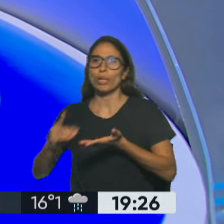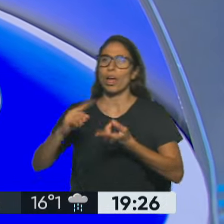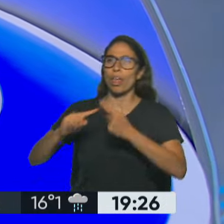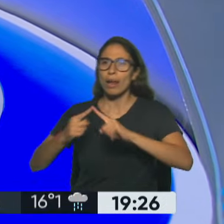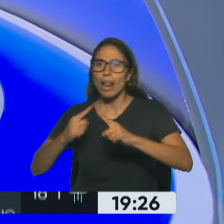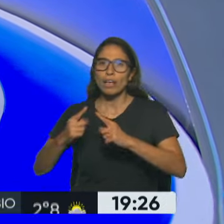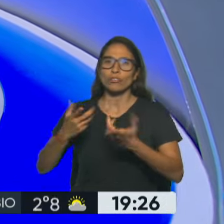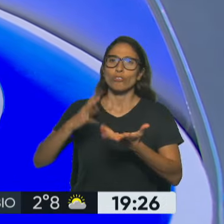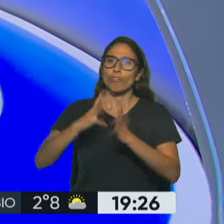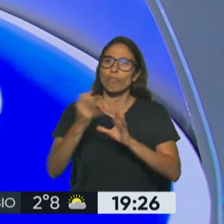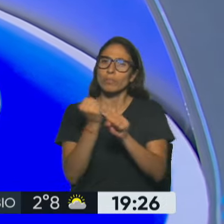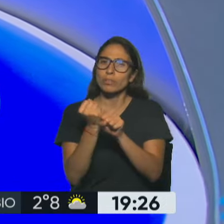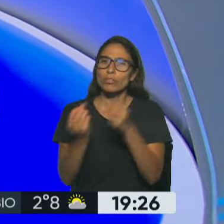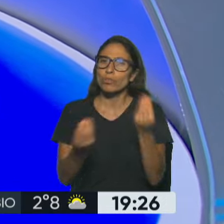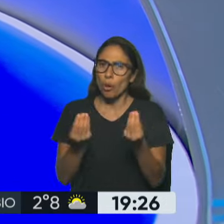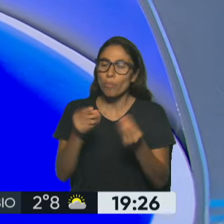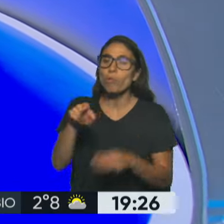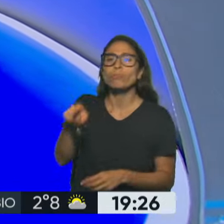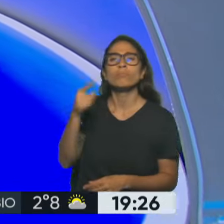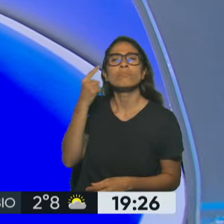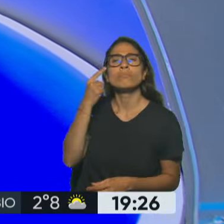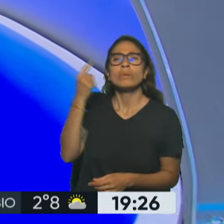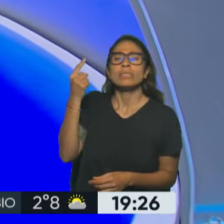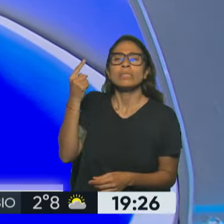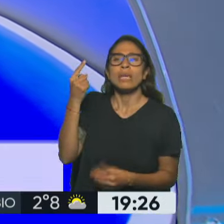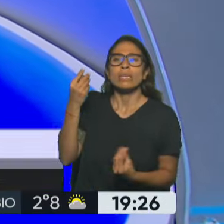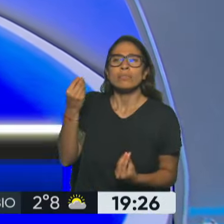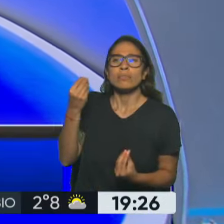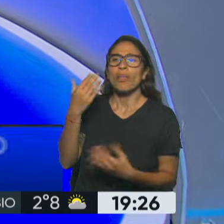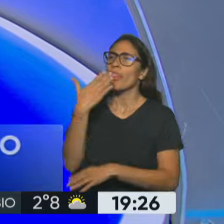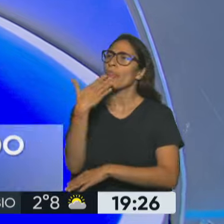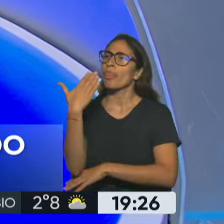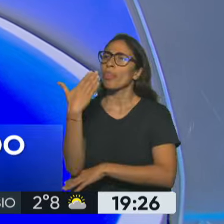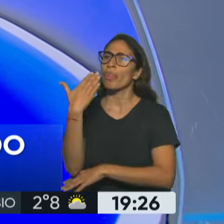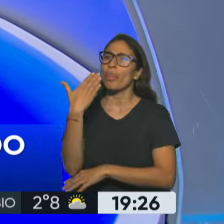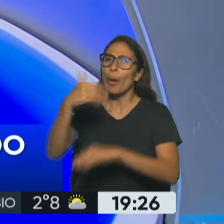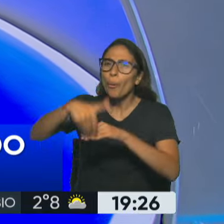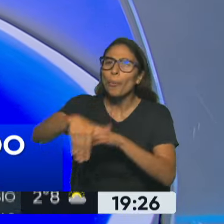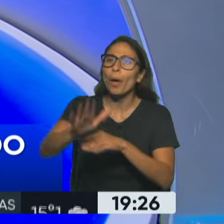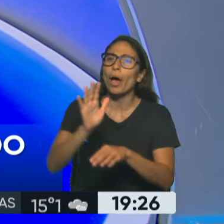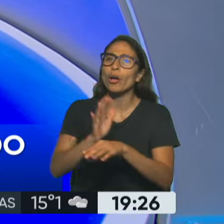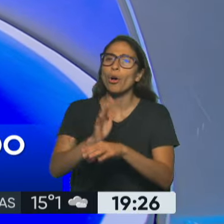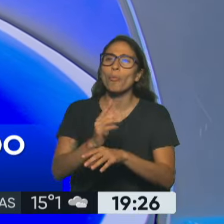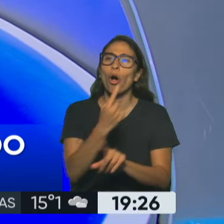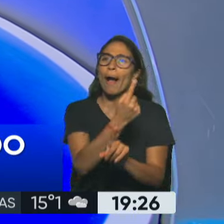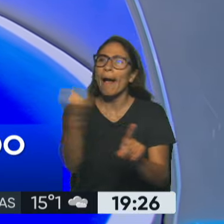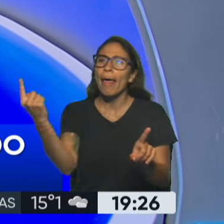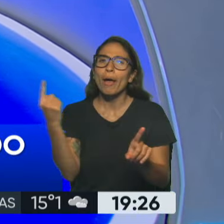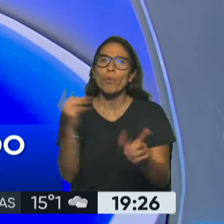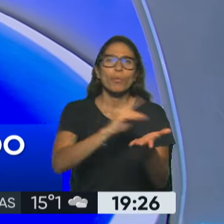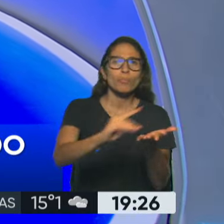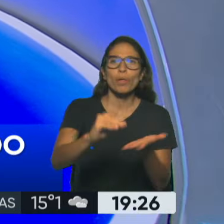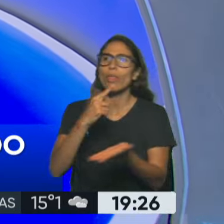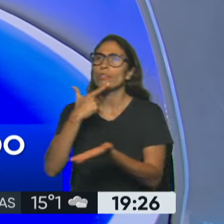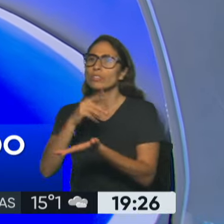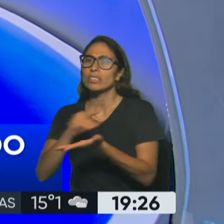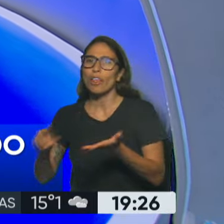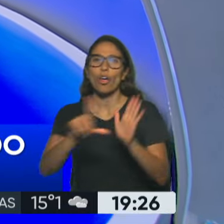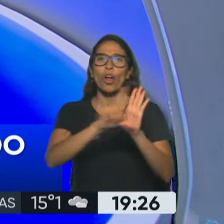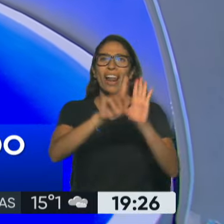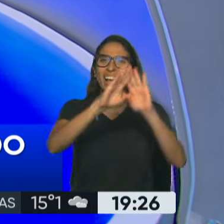crees que va a haber un discurso este mirando cara cada a cada a cada legislador a cada legisladora por lo que sucedió